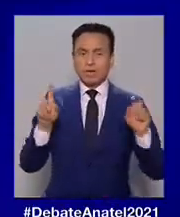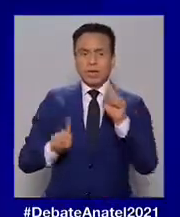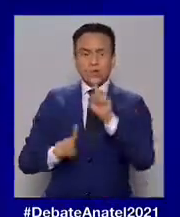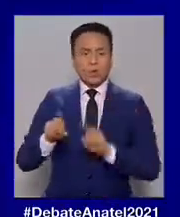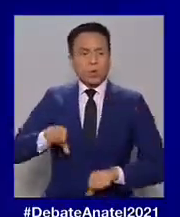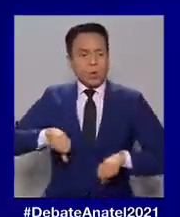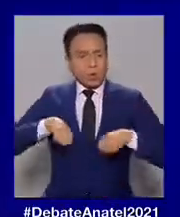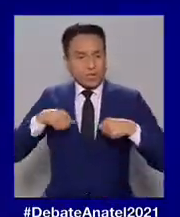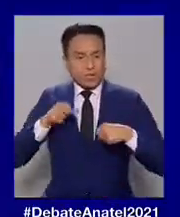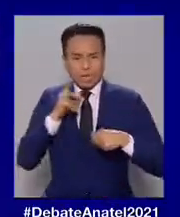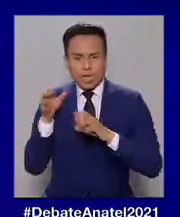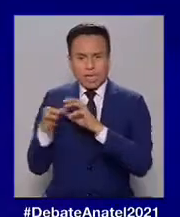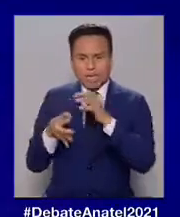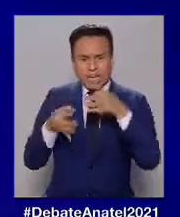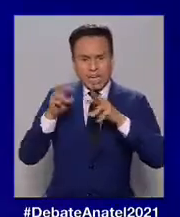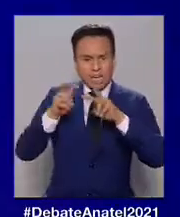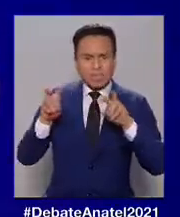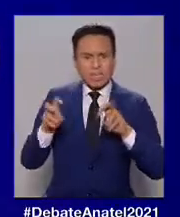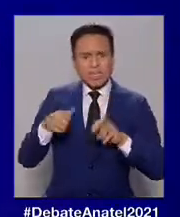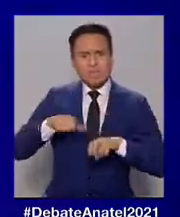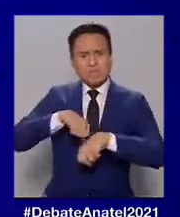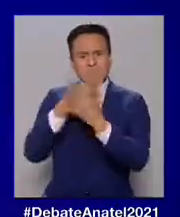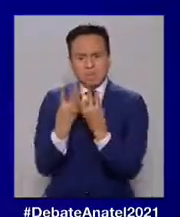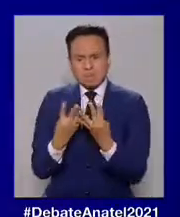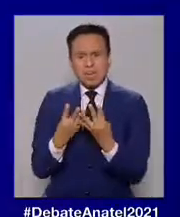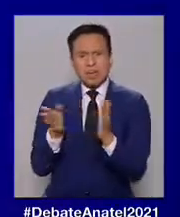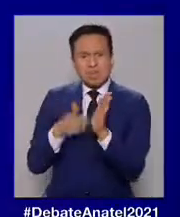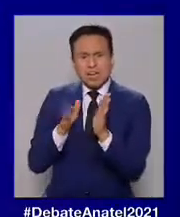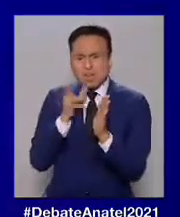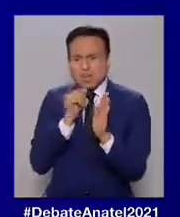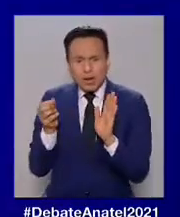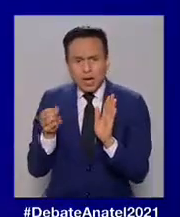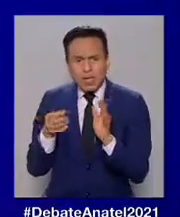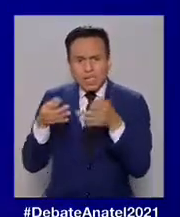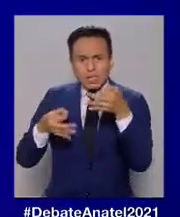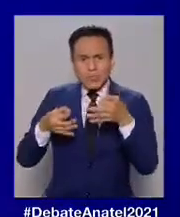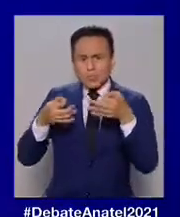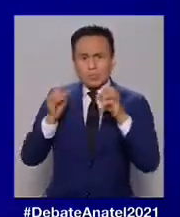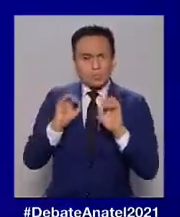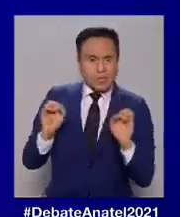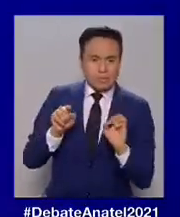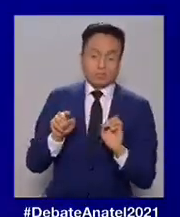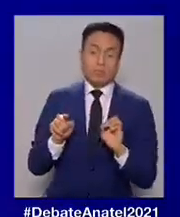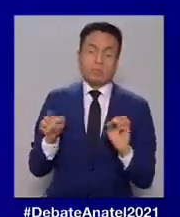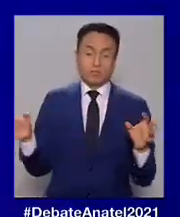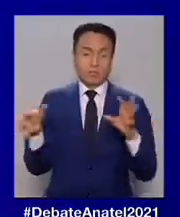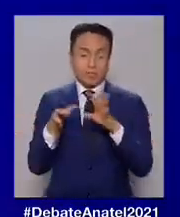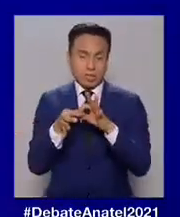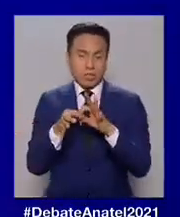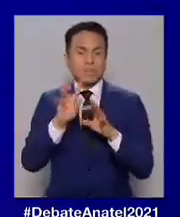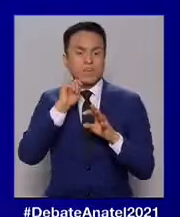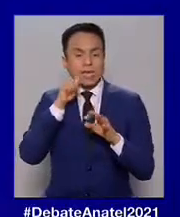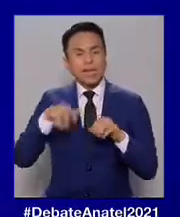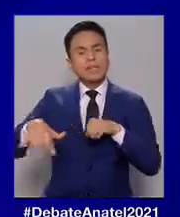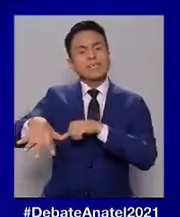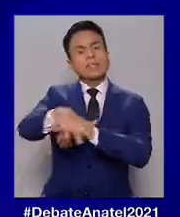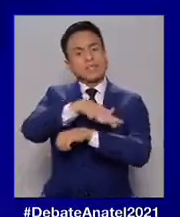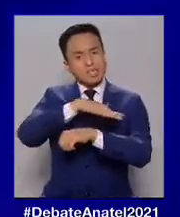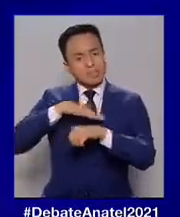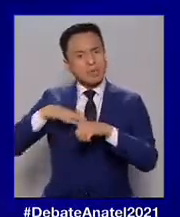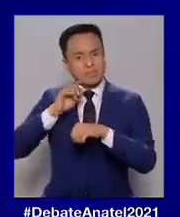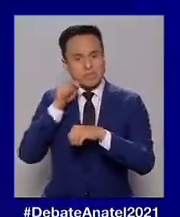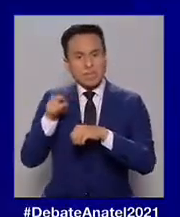jóvenes que no tienen causa que han estado privados de libertad sin prueba sin cohesión justo eso tiene que ver y confluye a un clima de